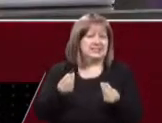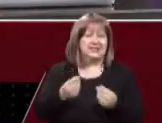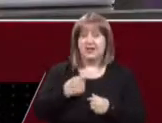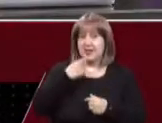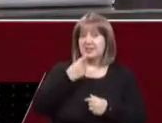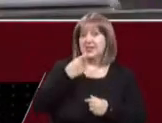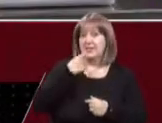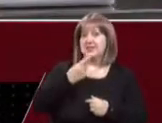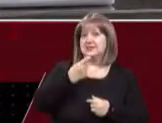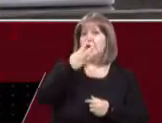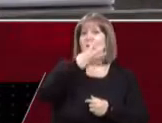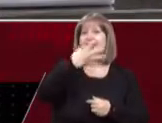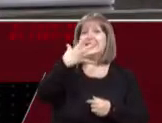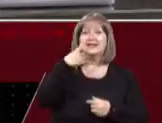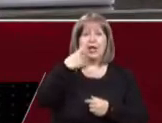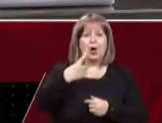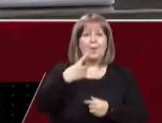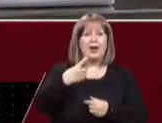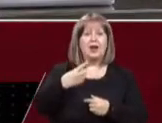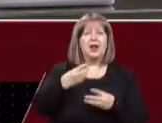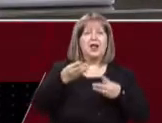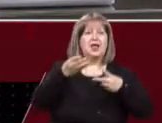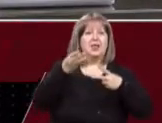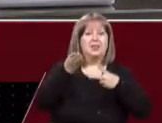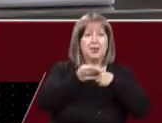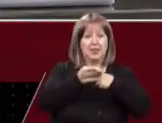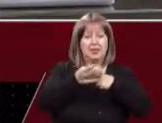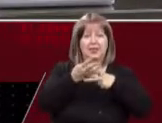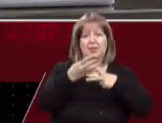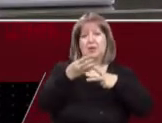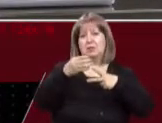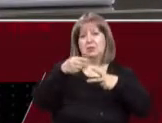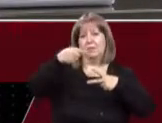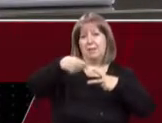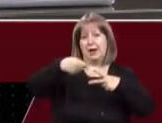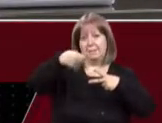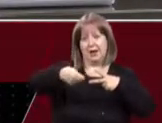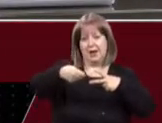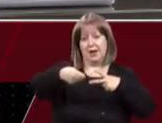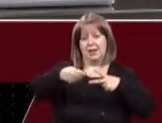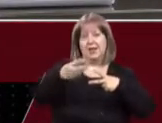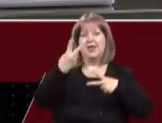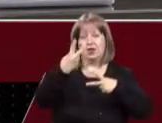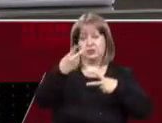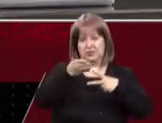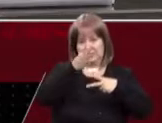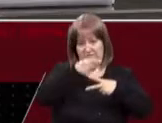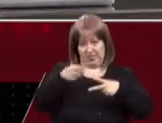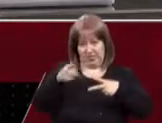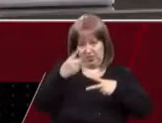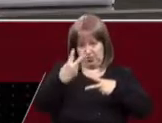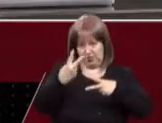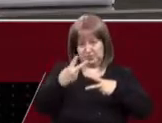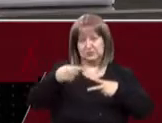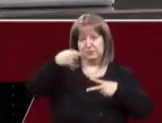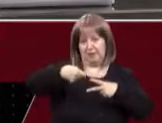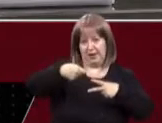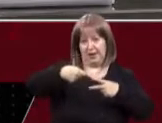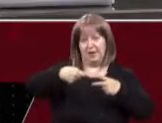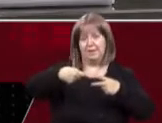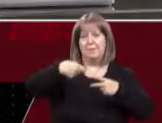que era de 45 mil pesos, que se iba a pagar en dos partes, podría ser un poco más. Lo que falta definir es si ese es el monto, si